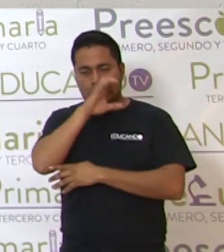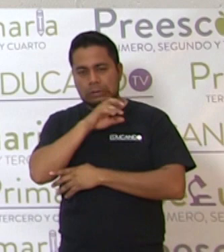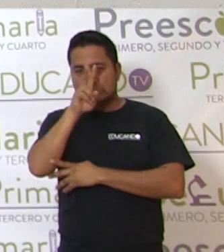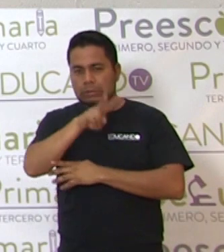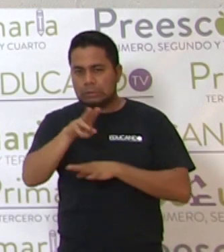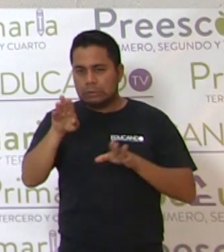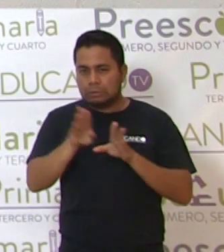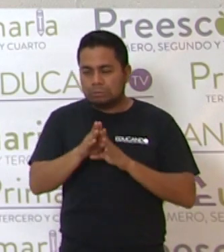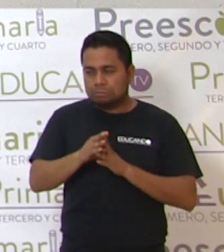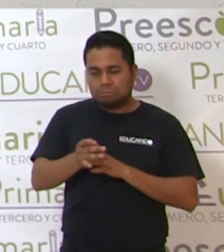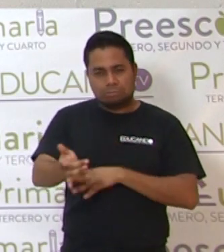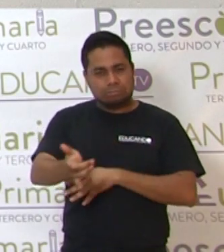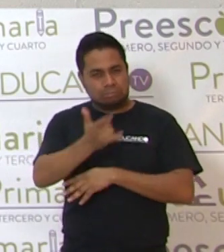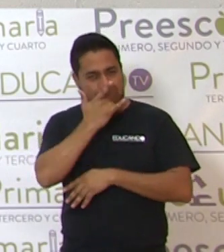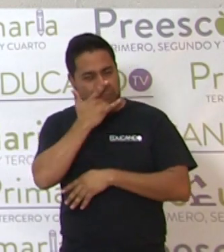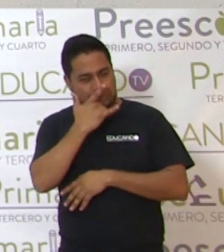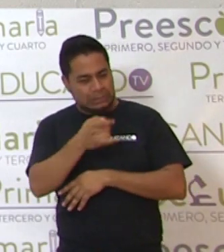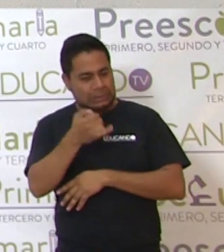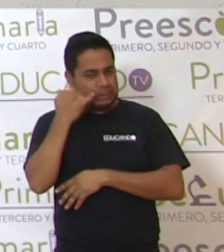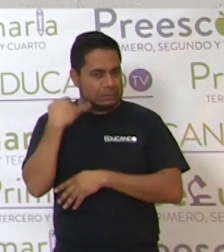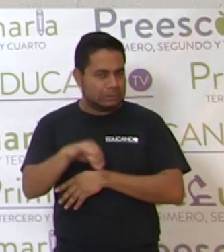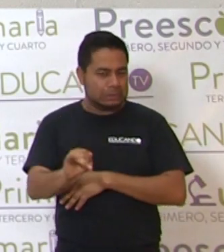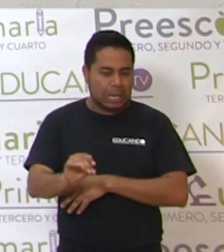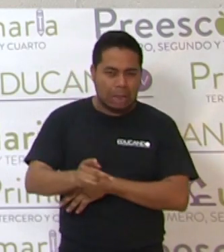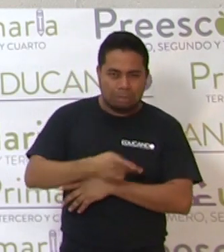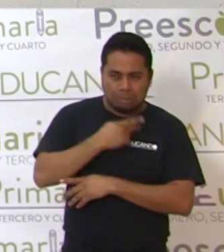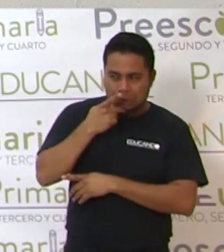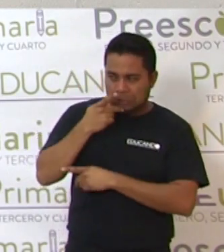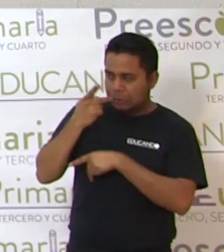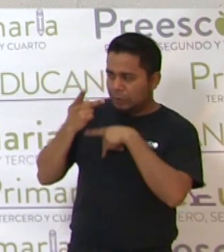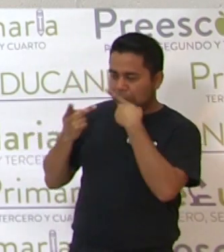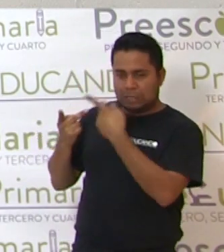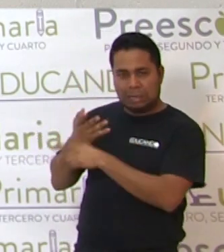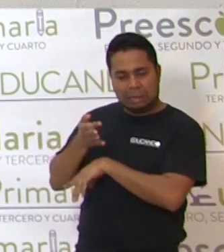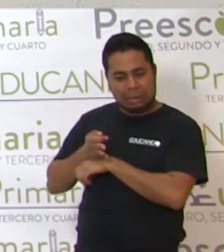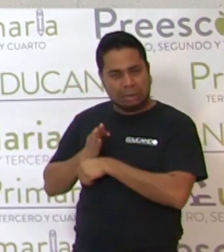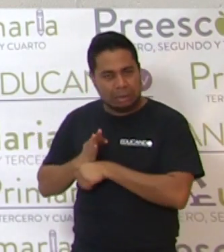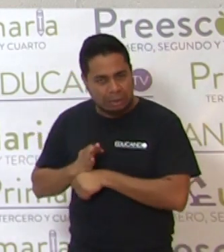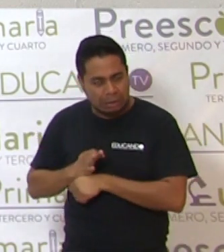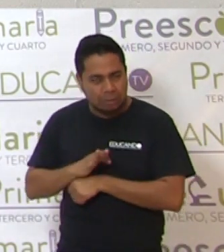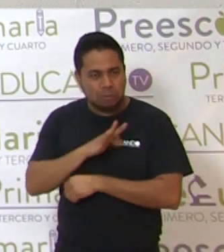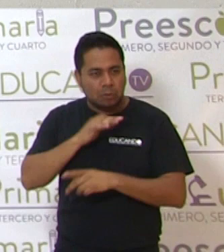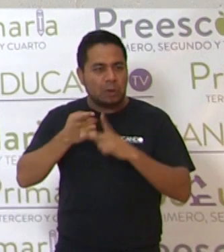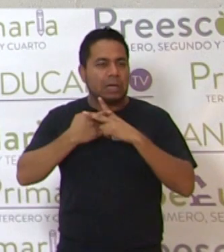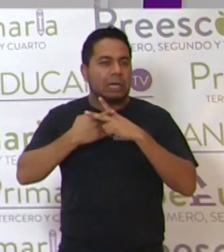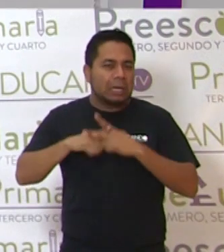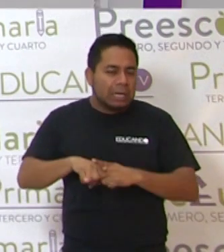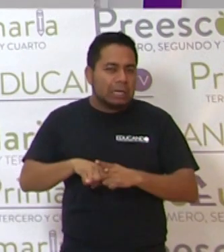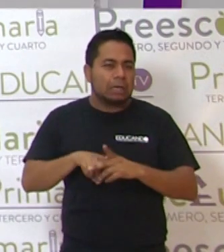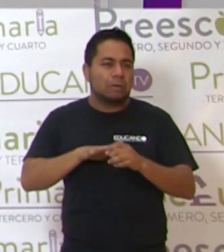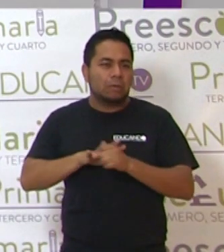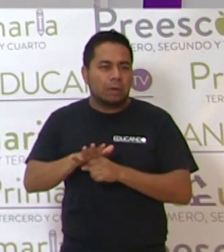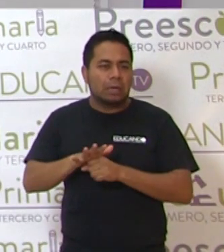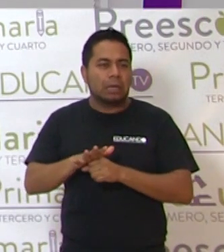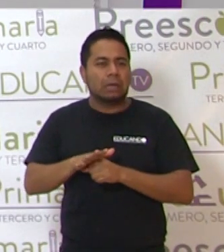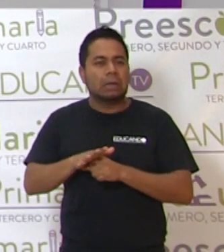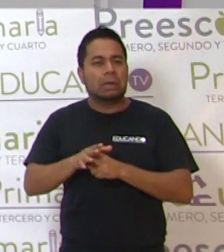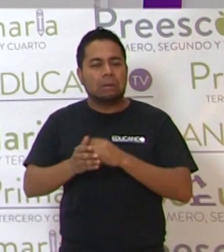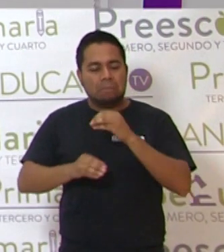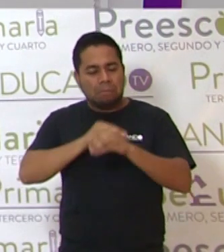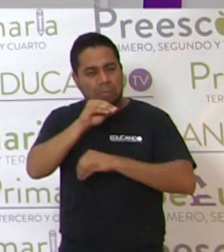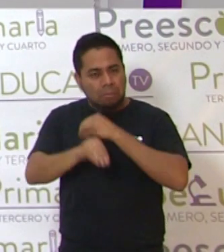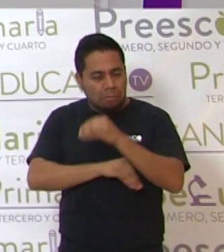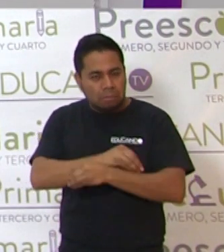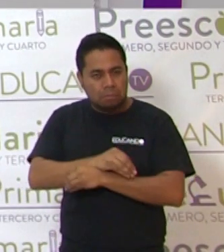realmente y ridículamente una poesía muy graciosa que podemos empezar a trabajar o implementar,